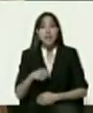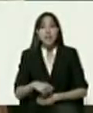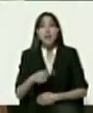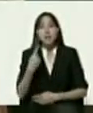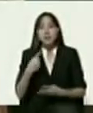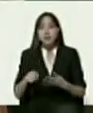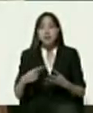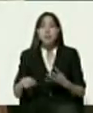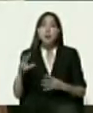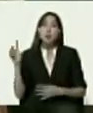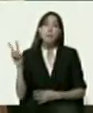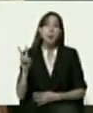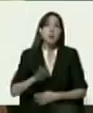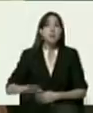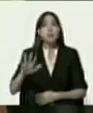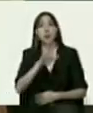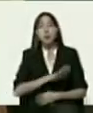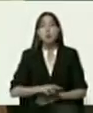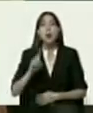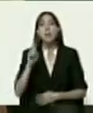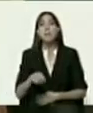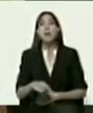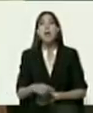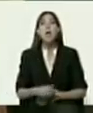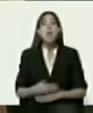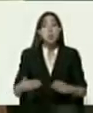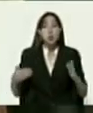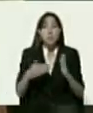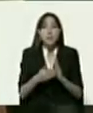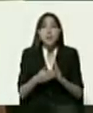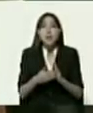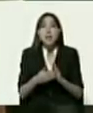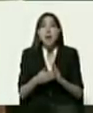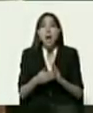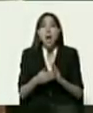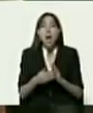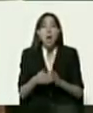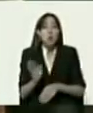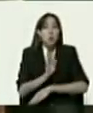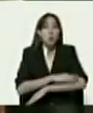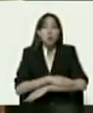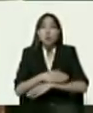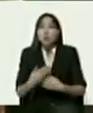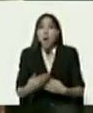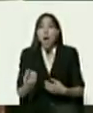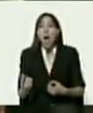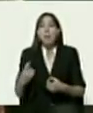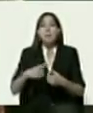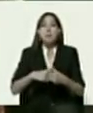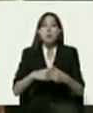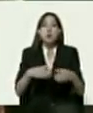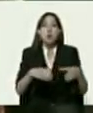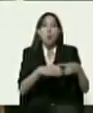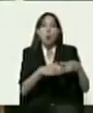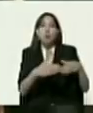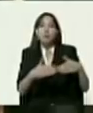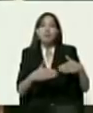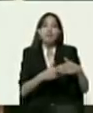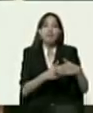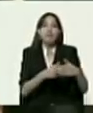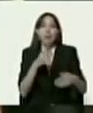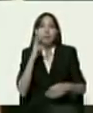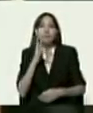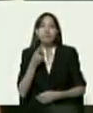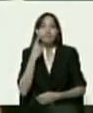terceros países. Y eso les impediría moral y éticamente ser miembros de este Consejo. Creemos que hay que revisar